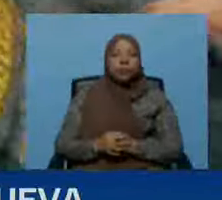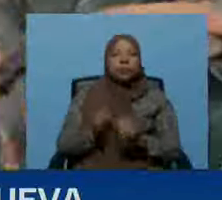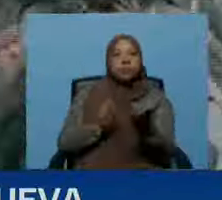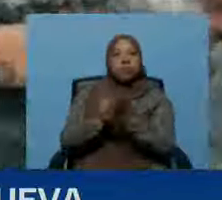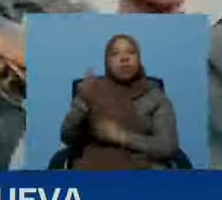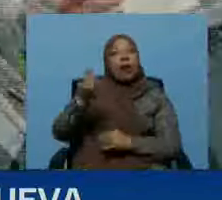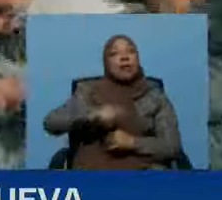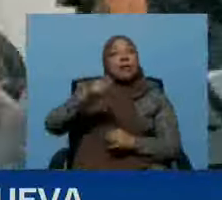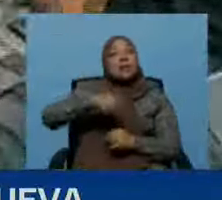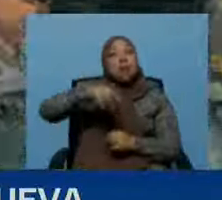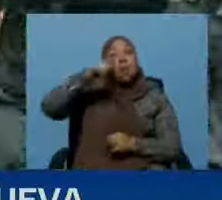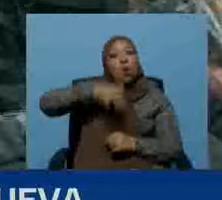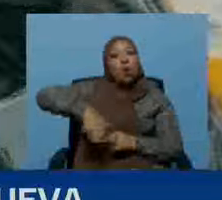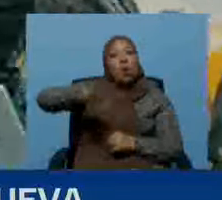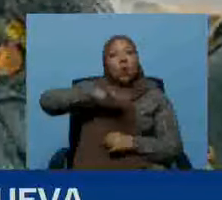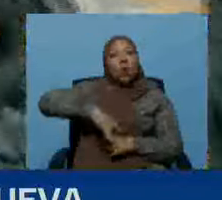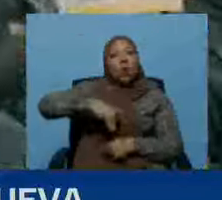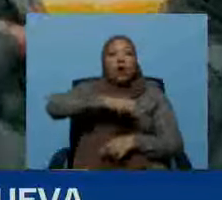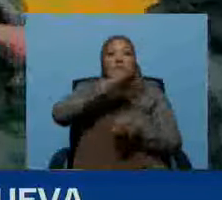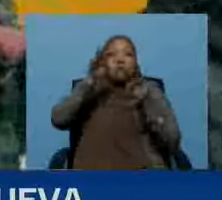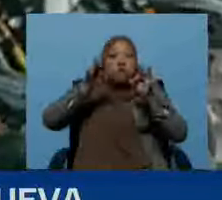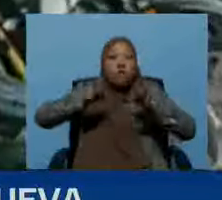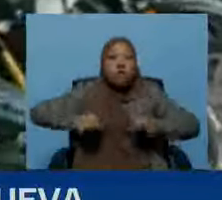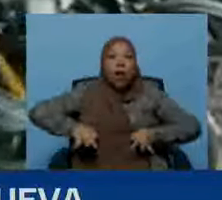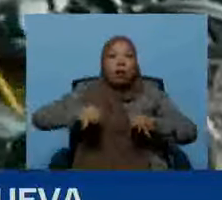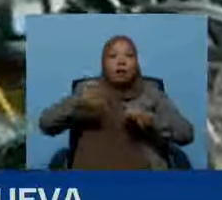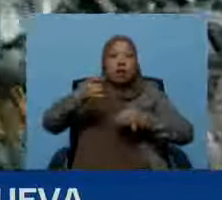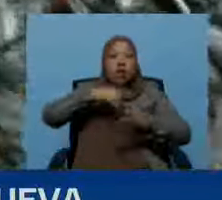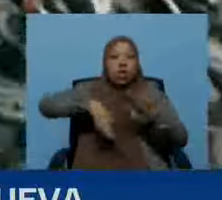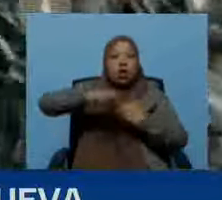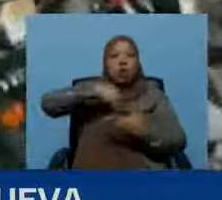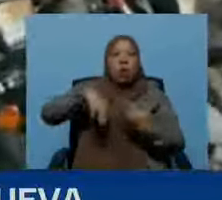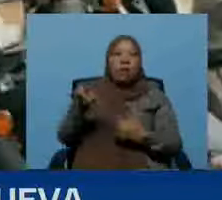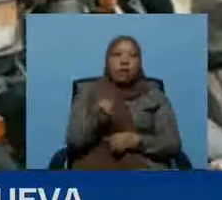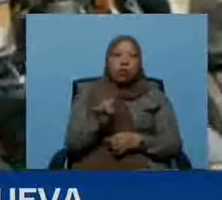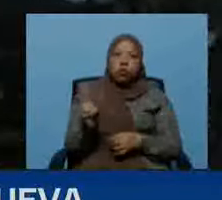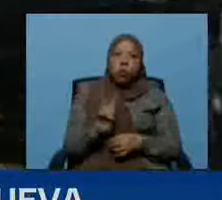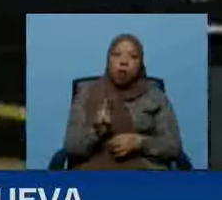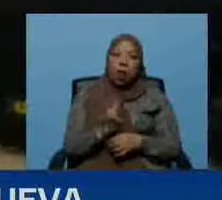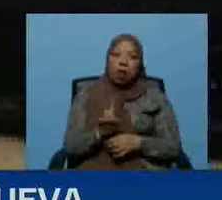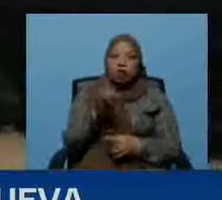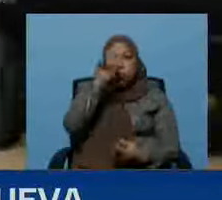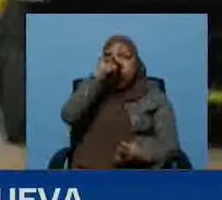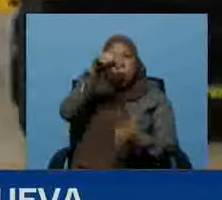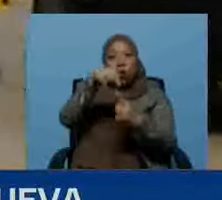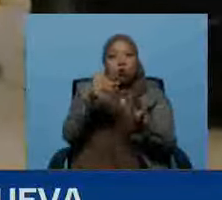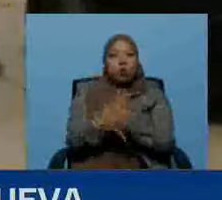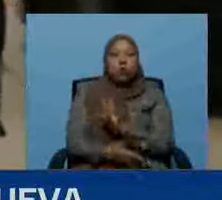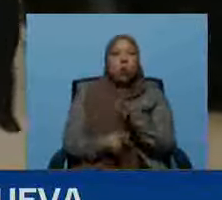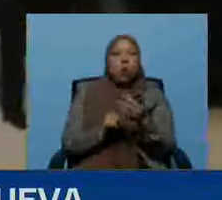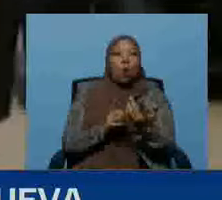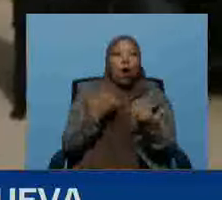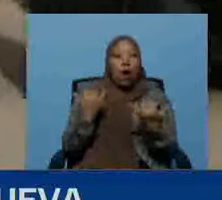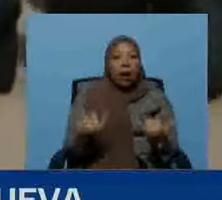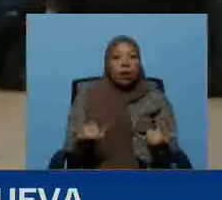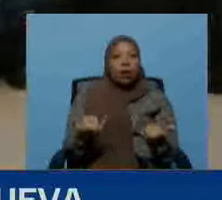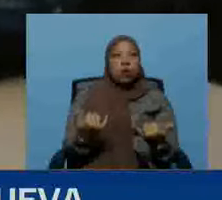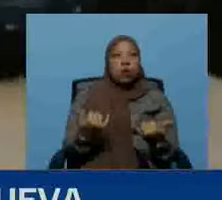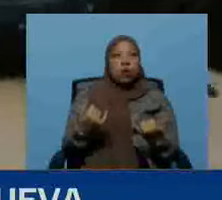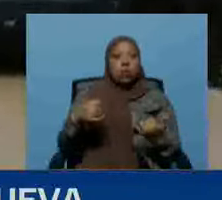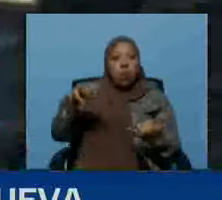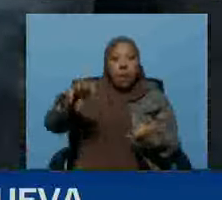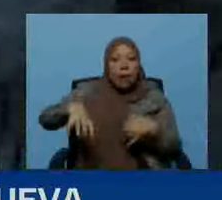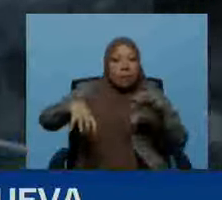la necesidad de robustecer la seguridad de nuestra nación, se logra una proyección en nuestro